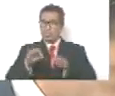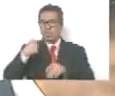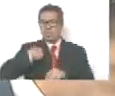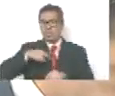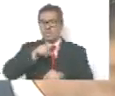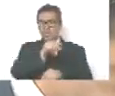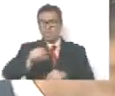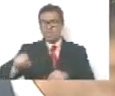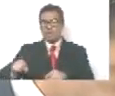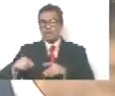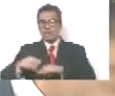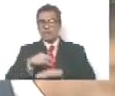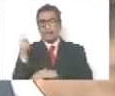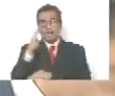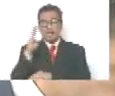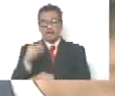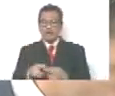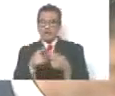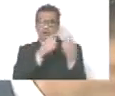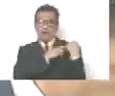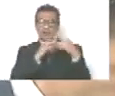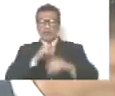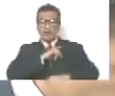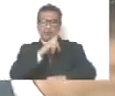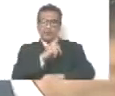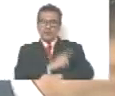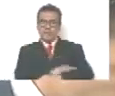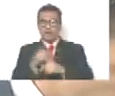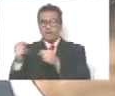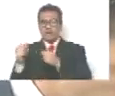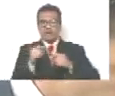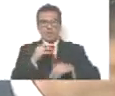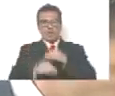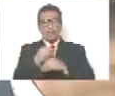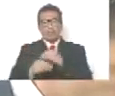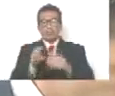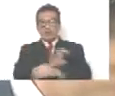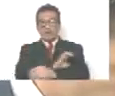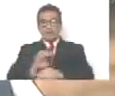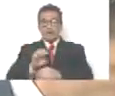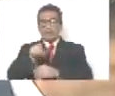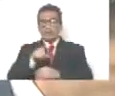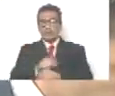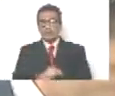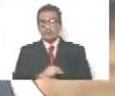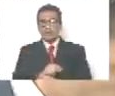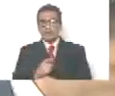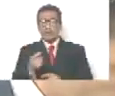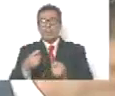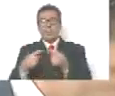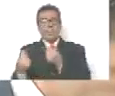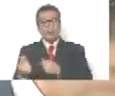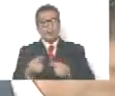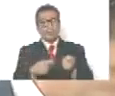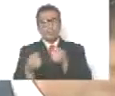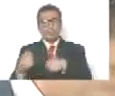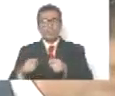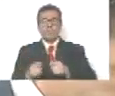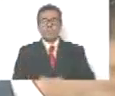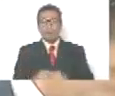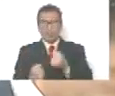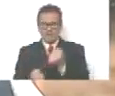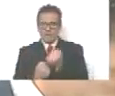de la Iglesia y los representantes del poder económico en convertir a la educación en una mercancía, en impulsar